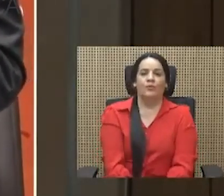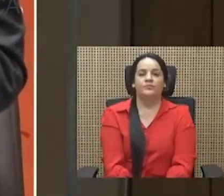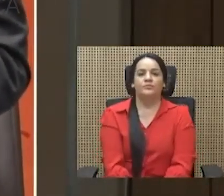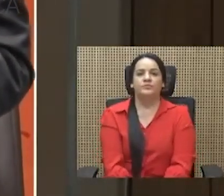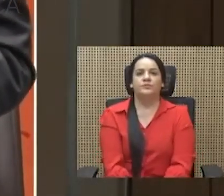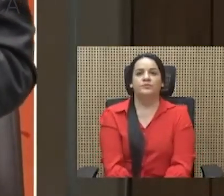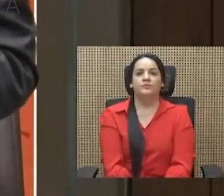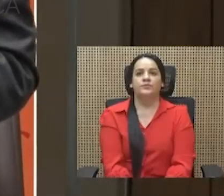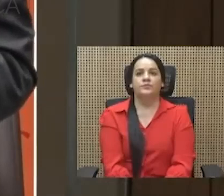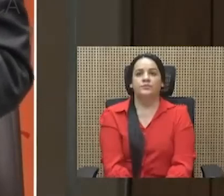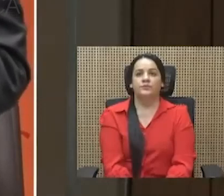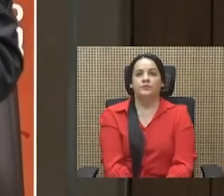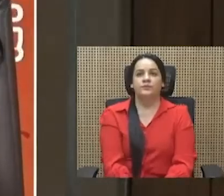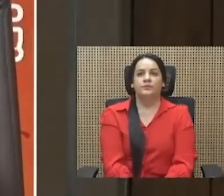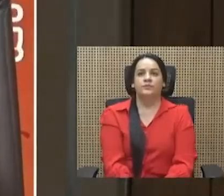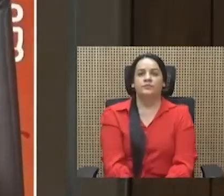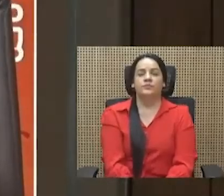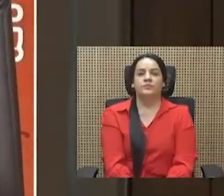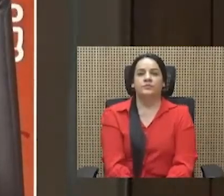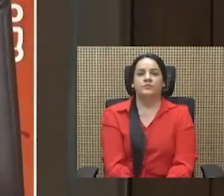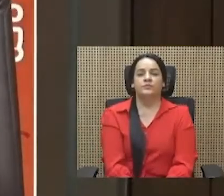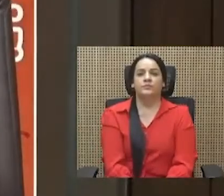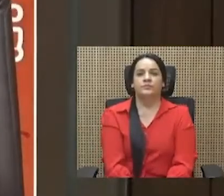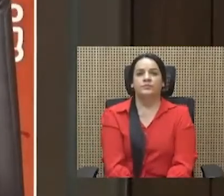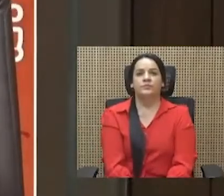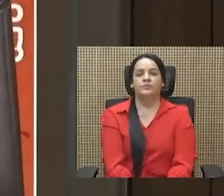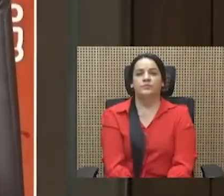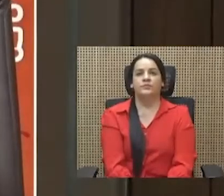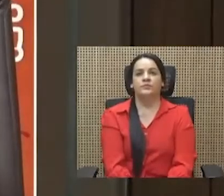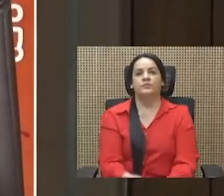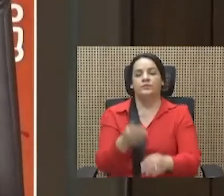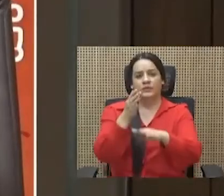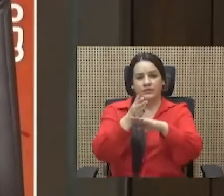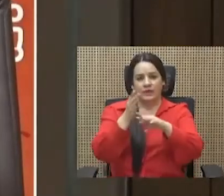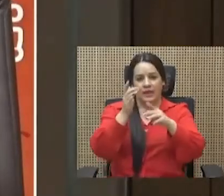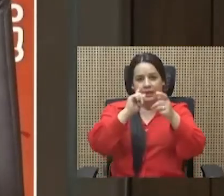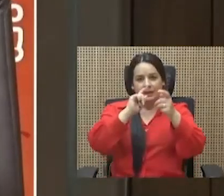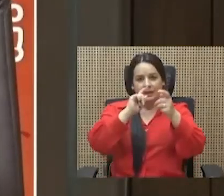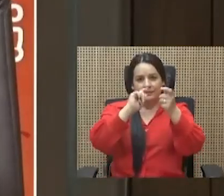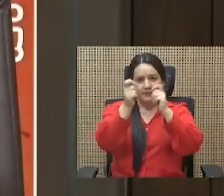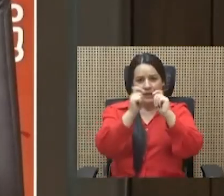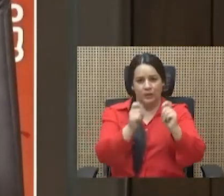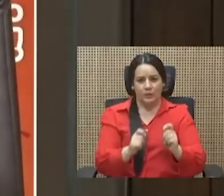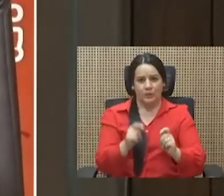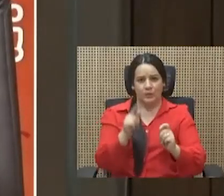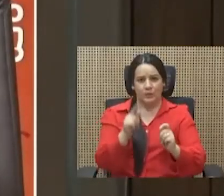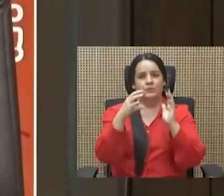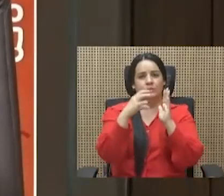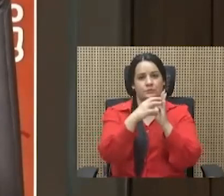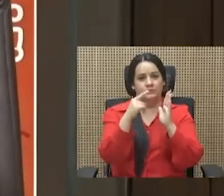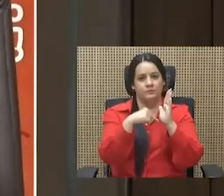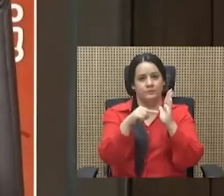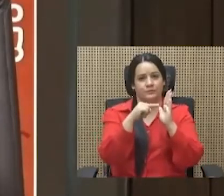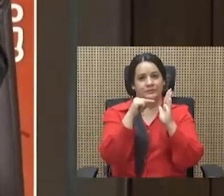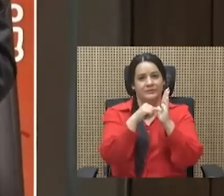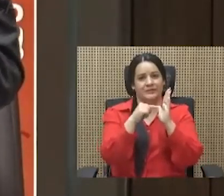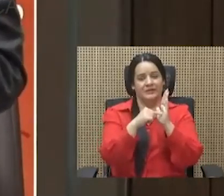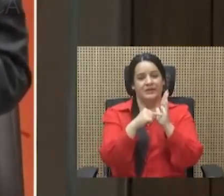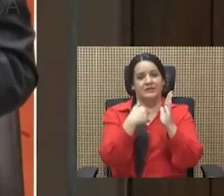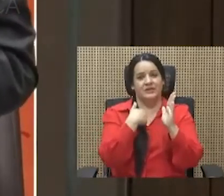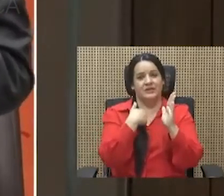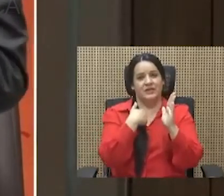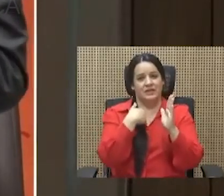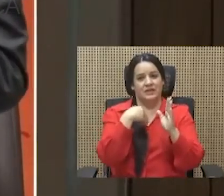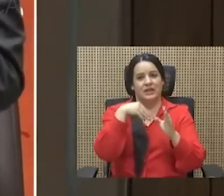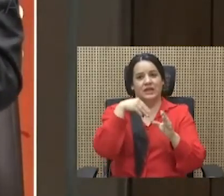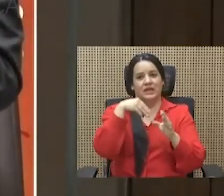las mejoras en la cláusula de escape que contiene el texto que se va a aprobar hoy, esas fueron